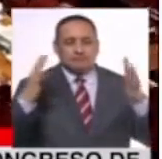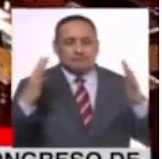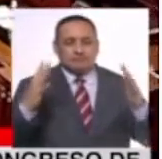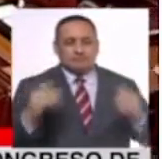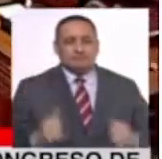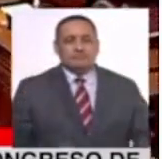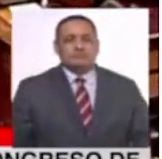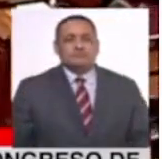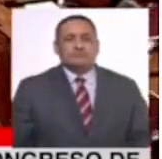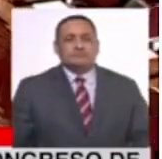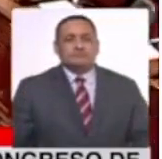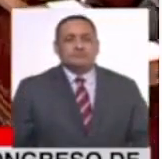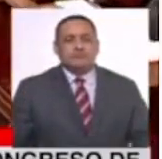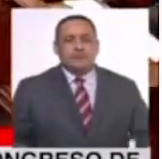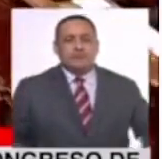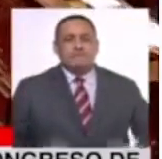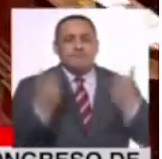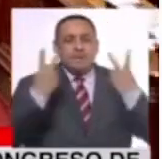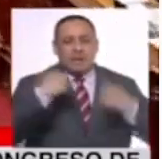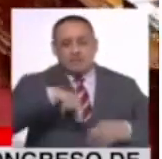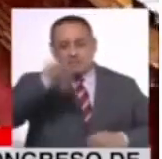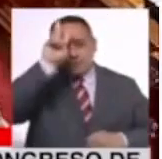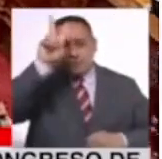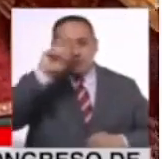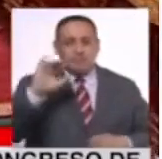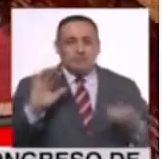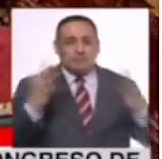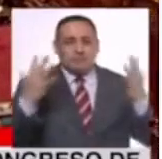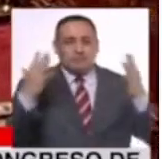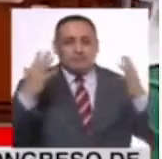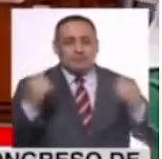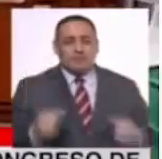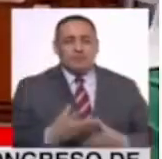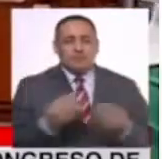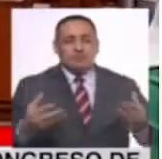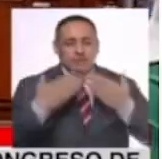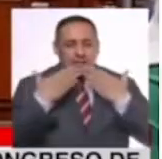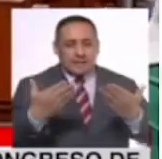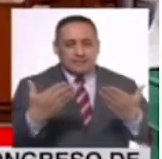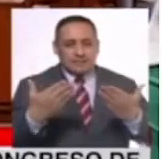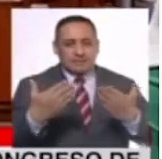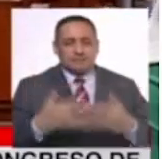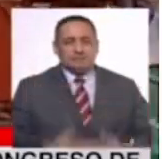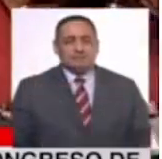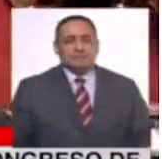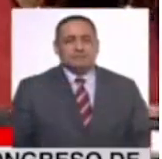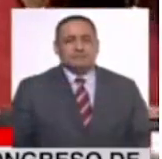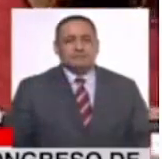¡Viva! ¡Viva el Perú! ¡Viva! Muchas gracias.